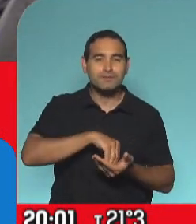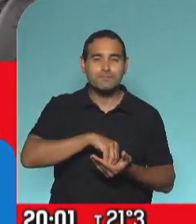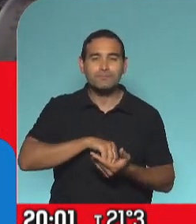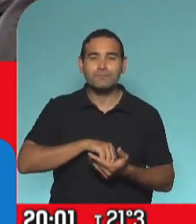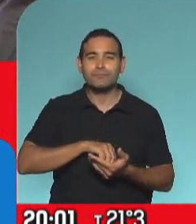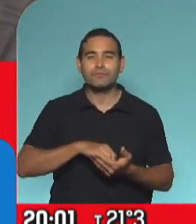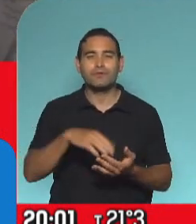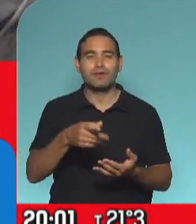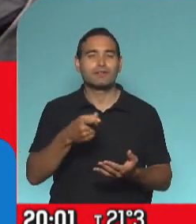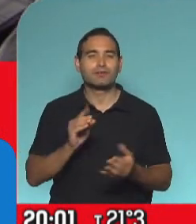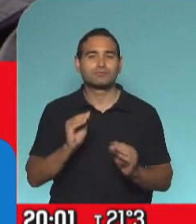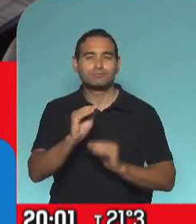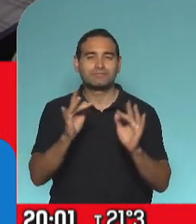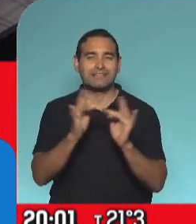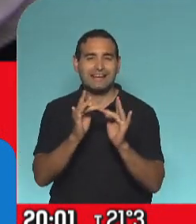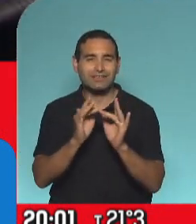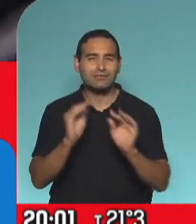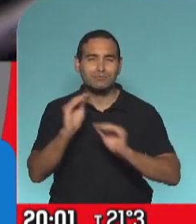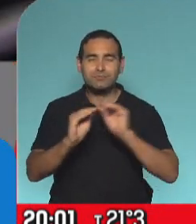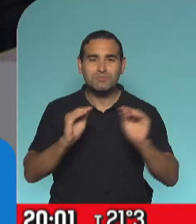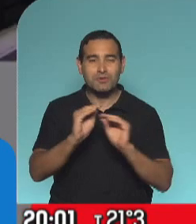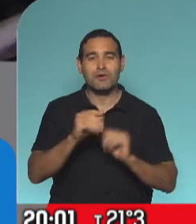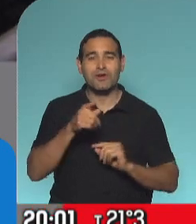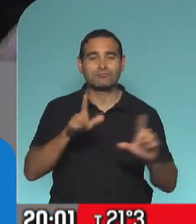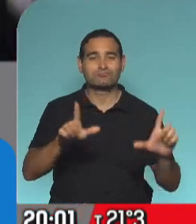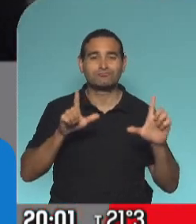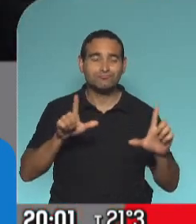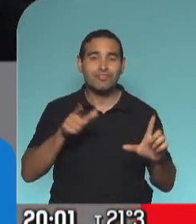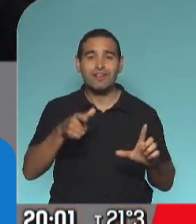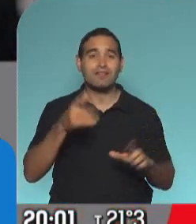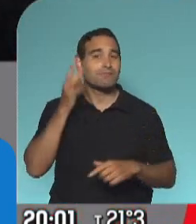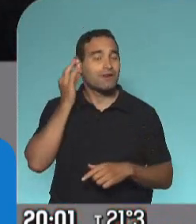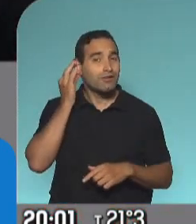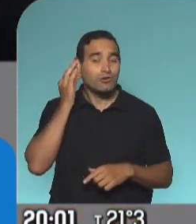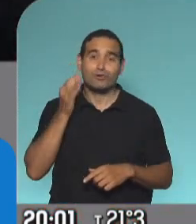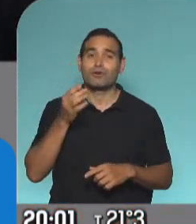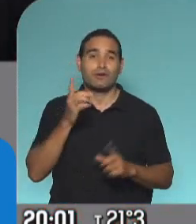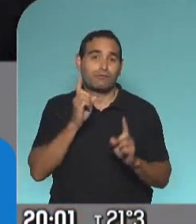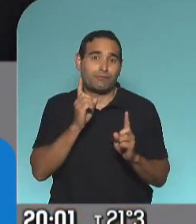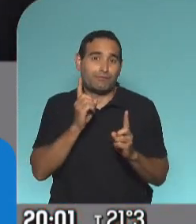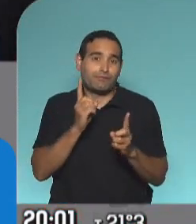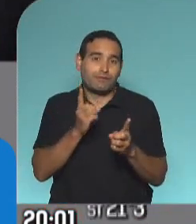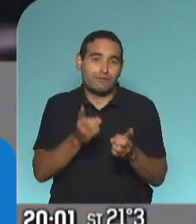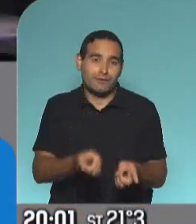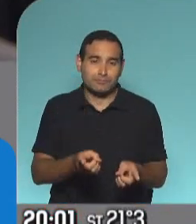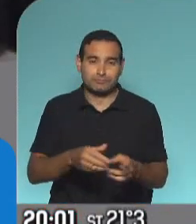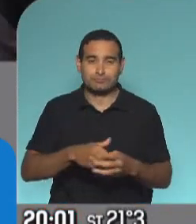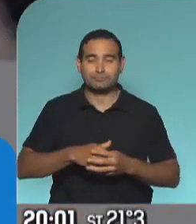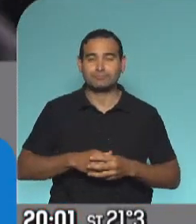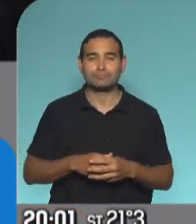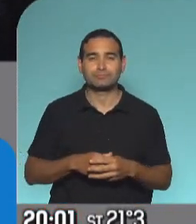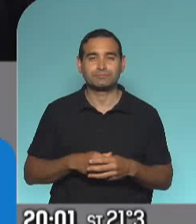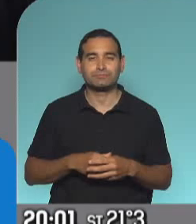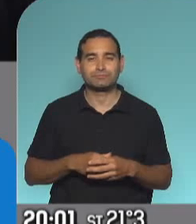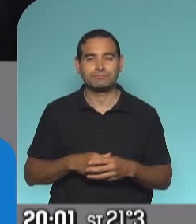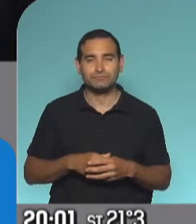se han subido a las redes donde aparece él entrando a la eternidad flanqueado por los superhéroes. Y seguro, por